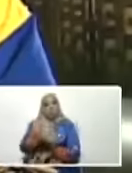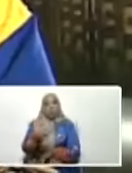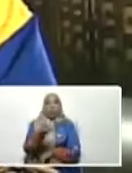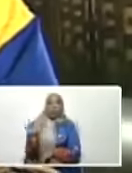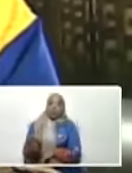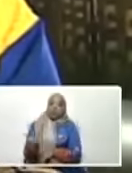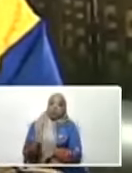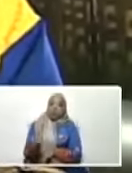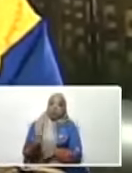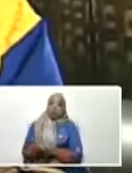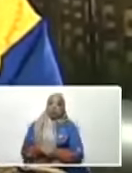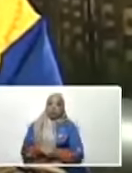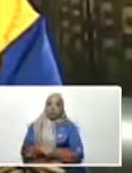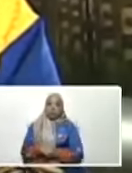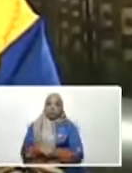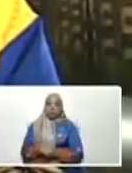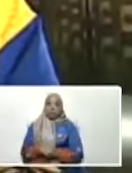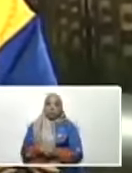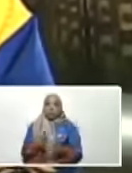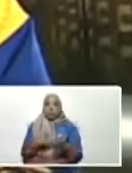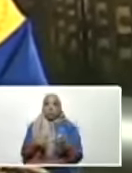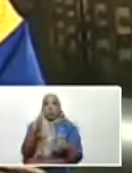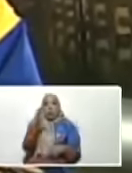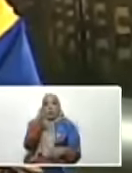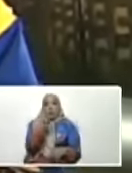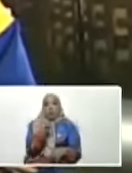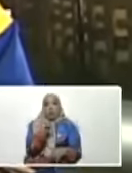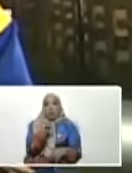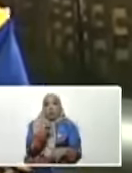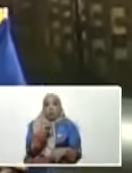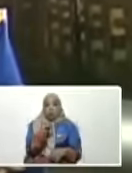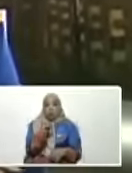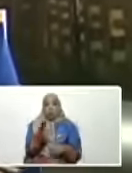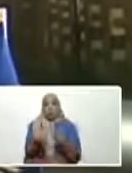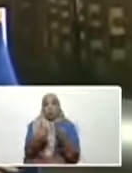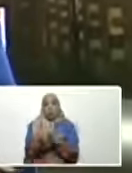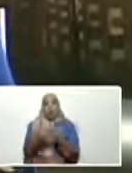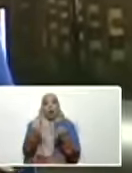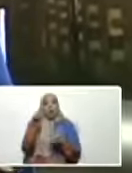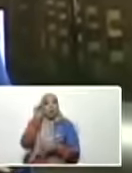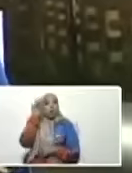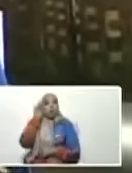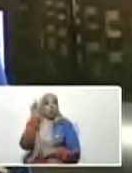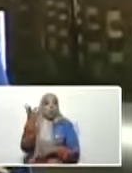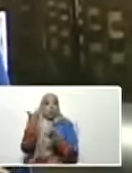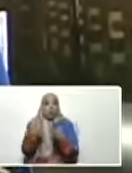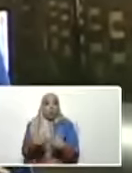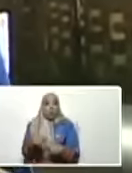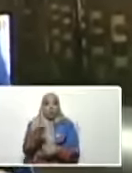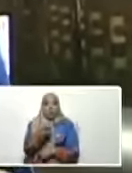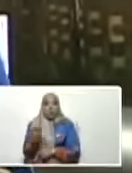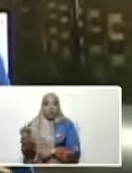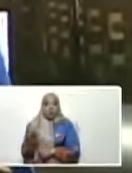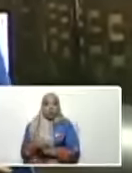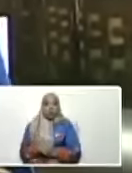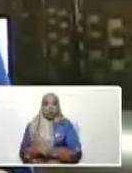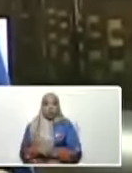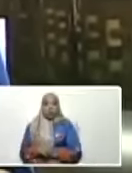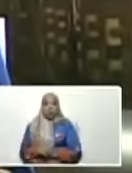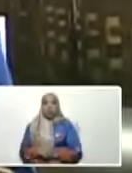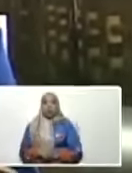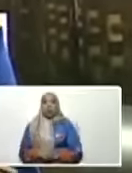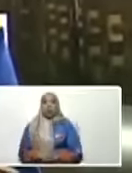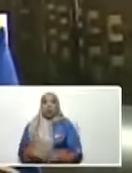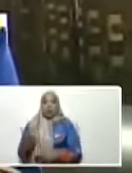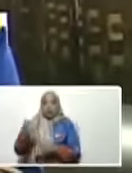Venezuela. Estábamos en cero y vamos para arriba, en la cuenca de Occidente. En la cuenca